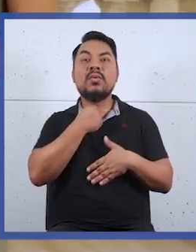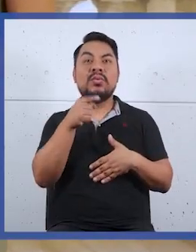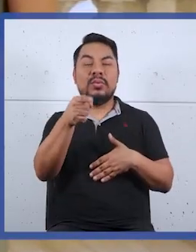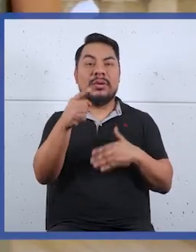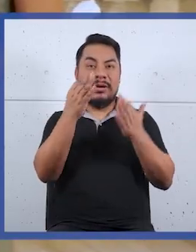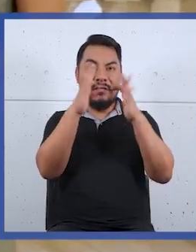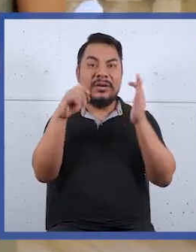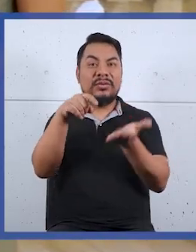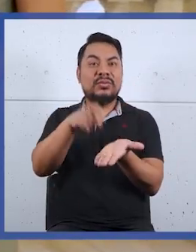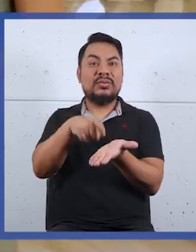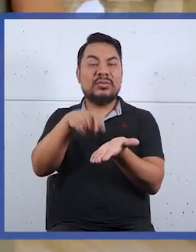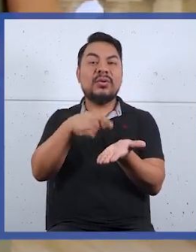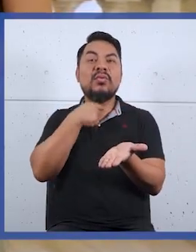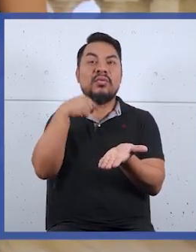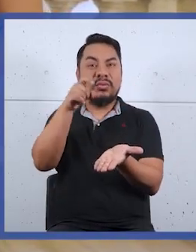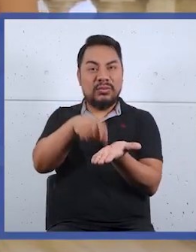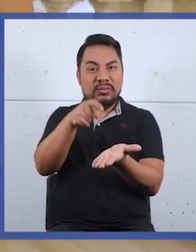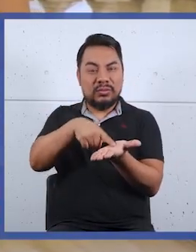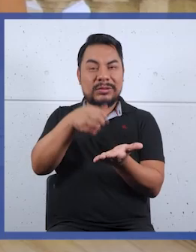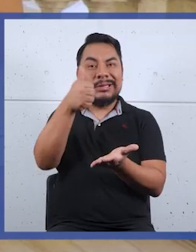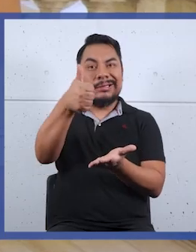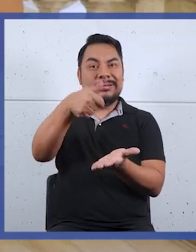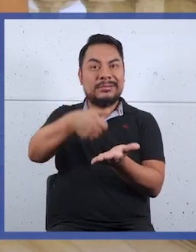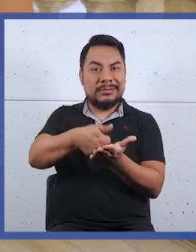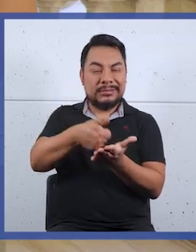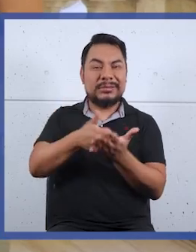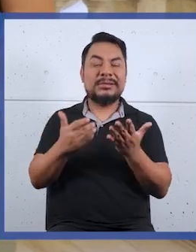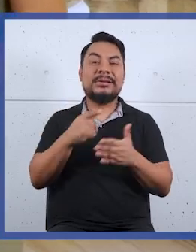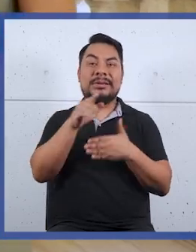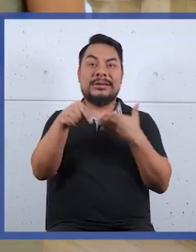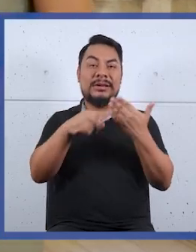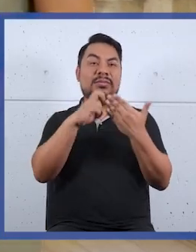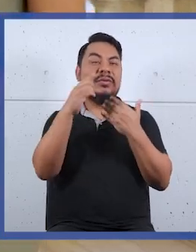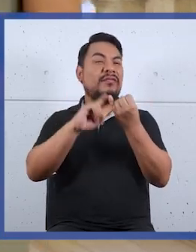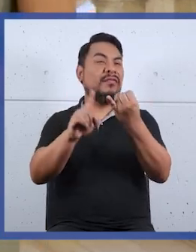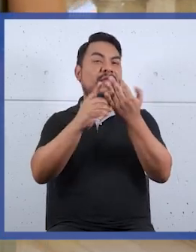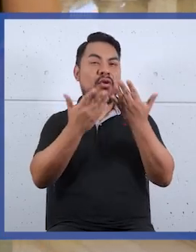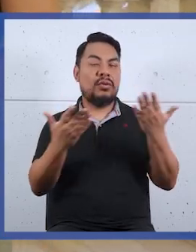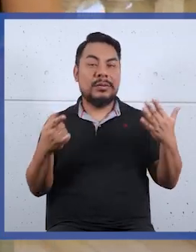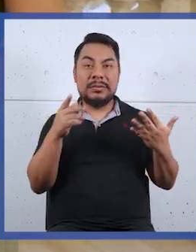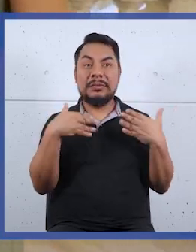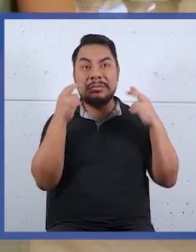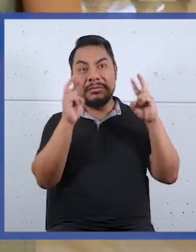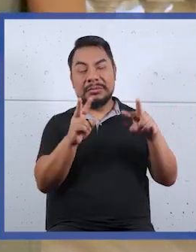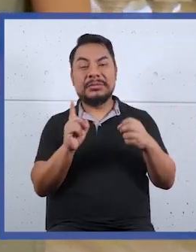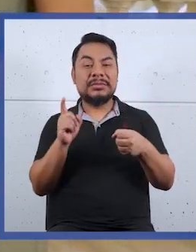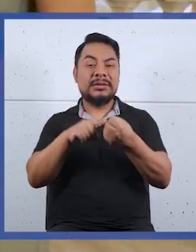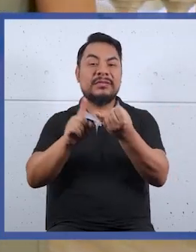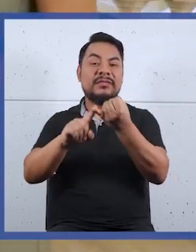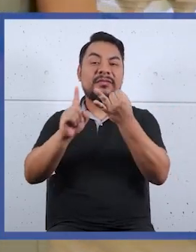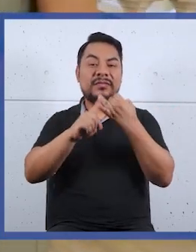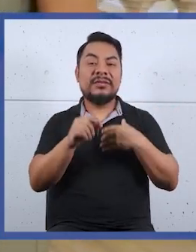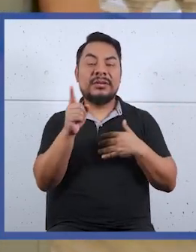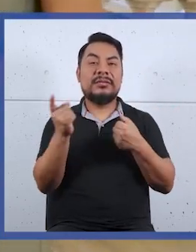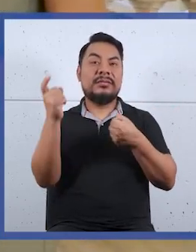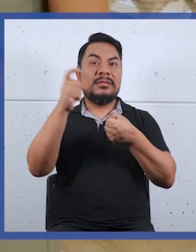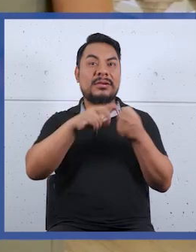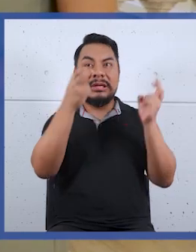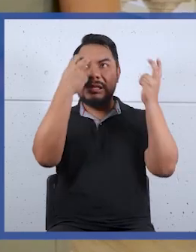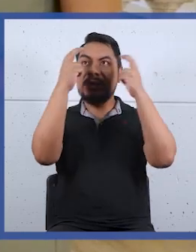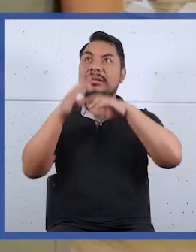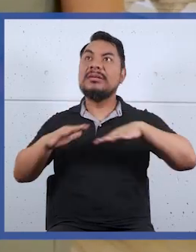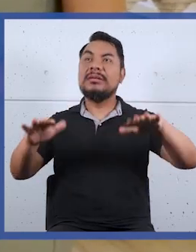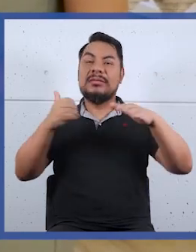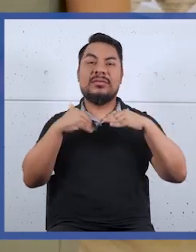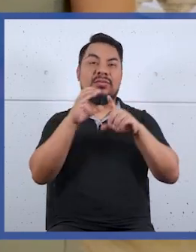me gusta al Facebook de la Municipalidad de Lima, que ahí salen recorridos programados por la Municipalidad, en la que usted puede inscribirse vía un link y pueda